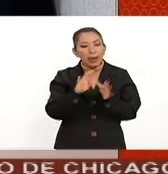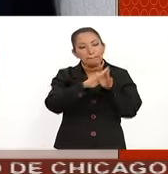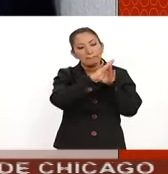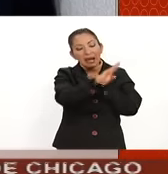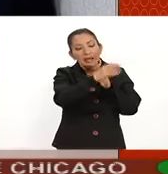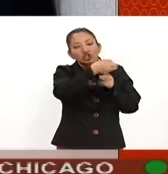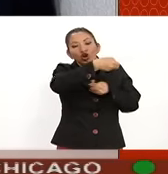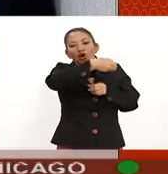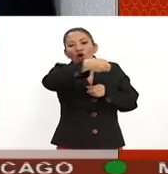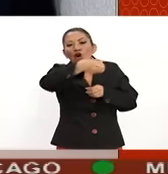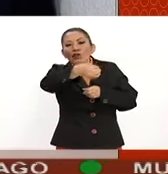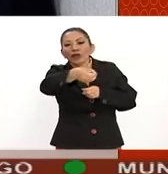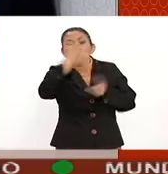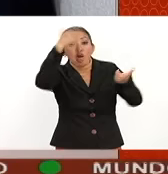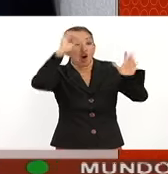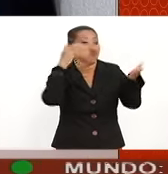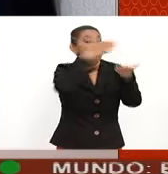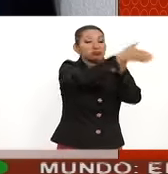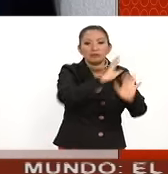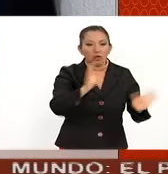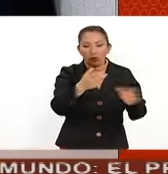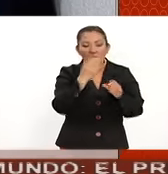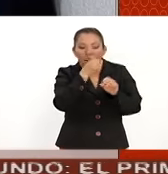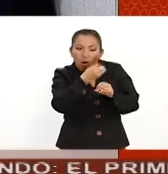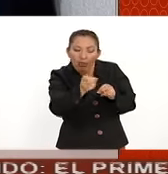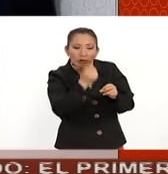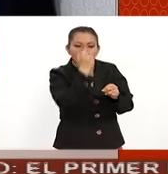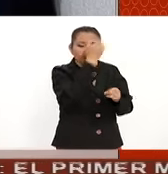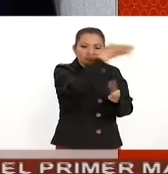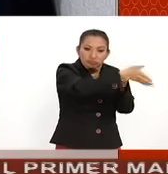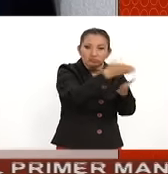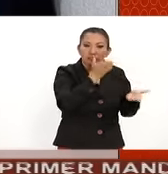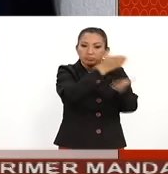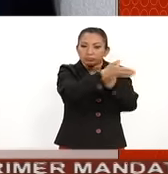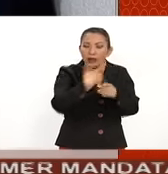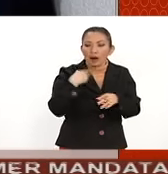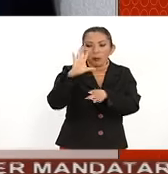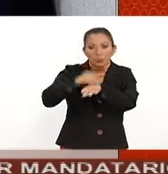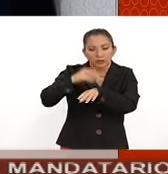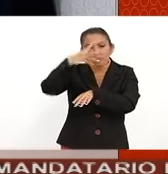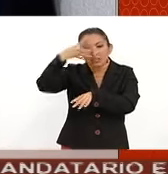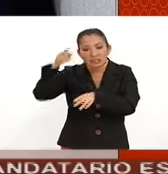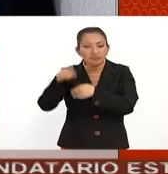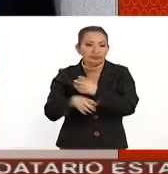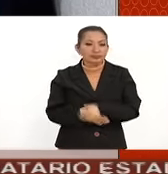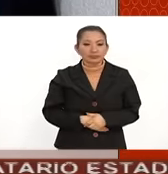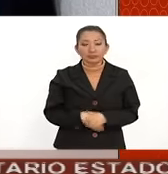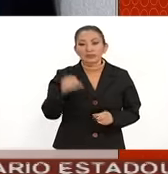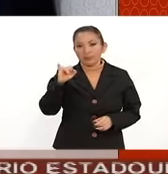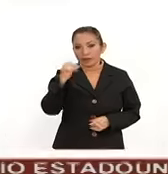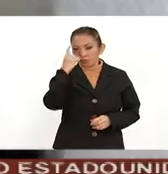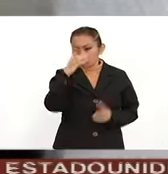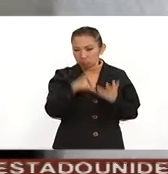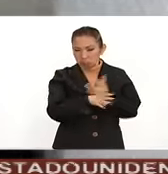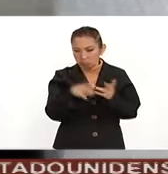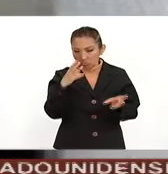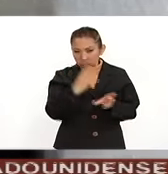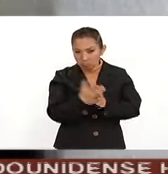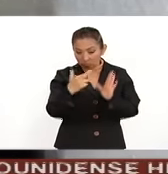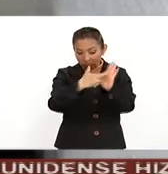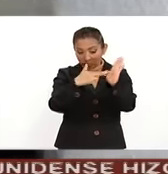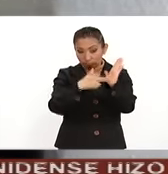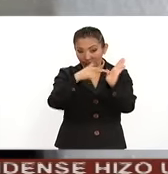migración ordenada, sí, ¿no? De migración, por supuesto, también reglamentada por parte de visas, etcétera. Sí, mira, una de las